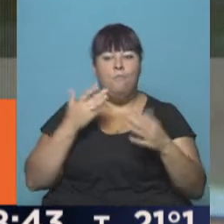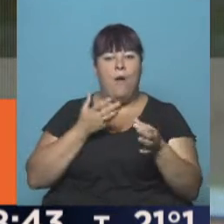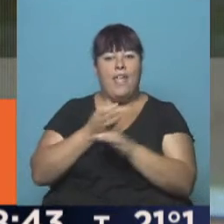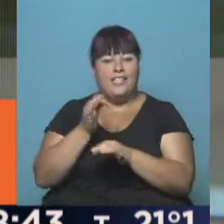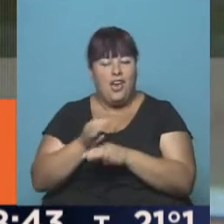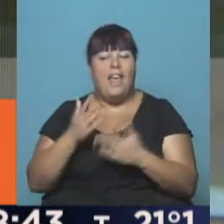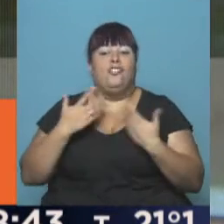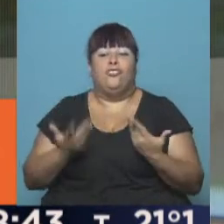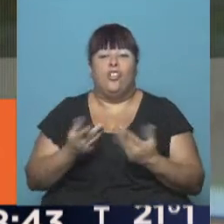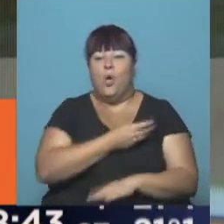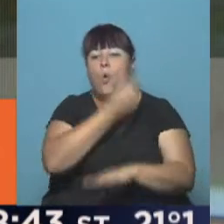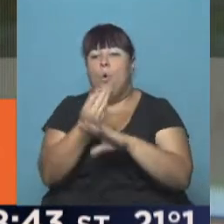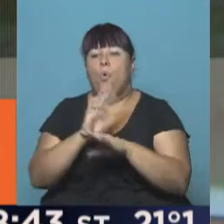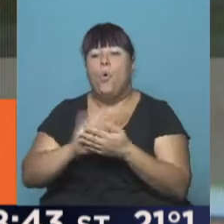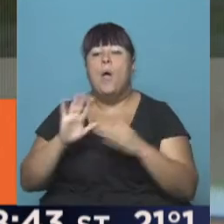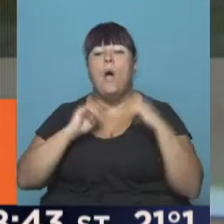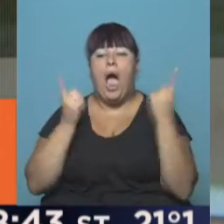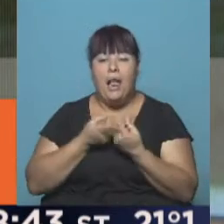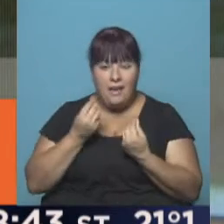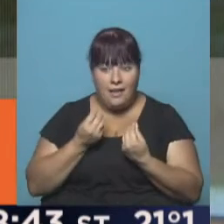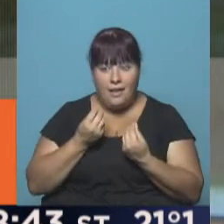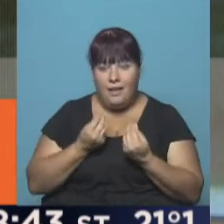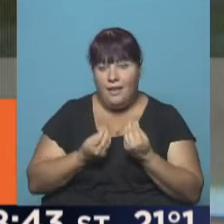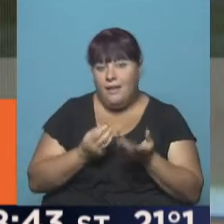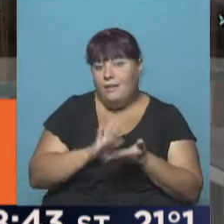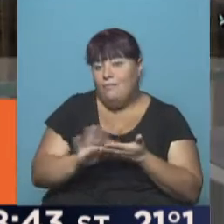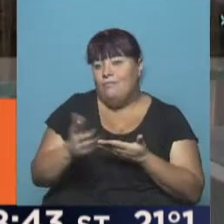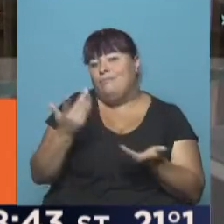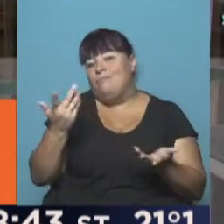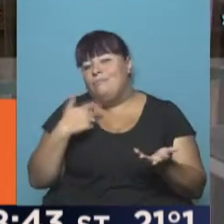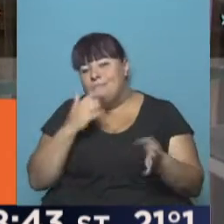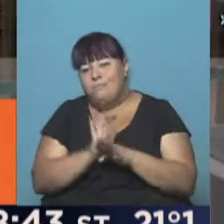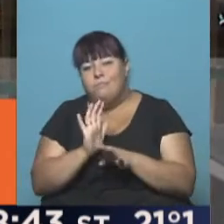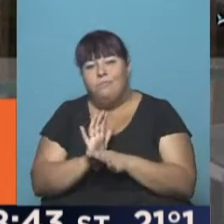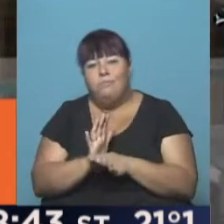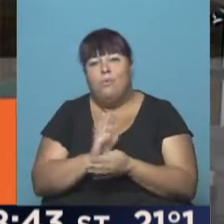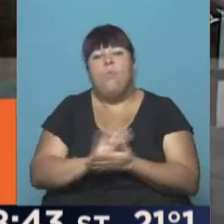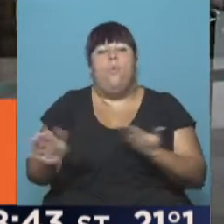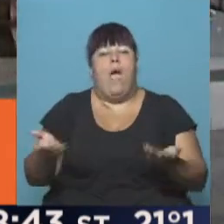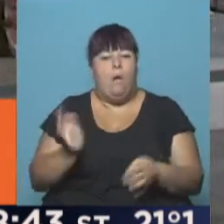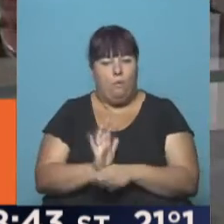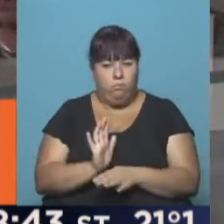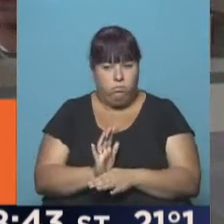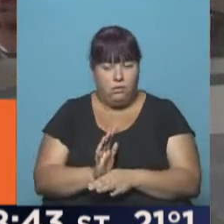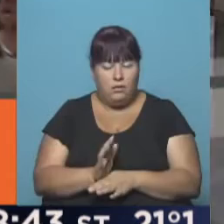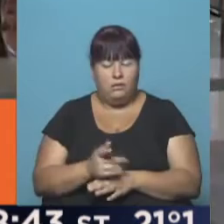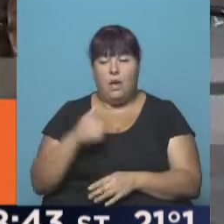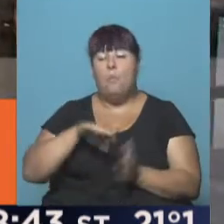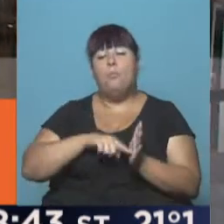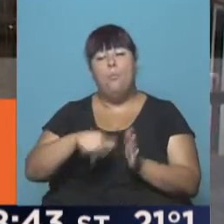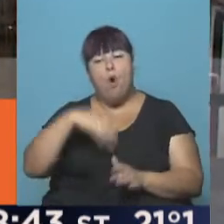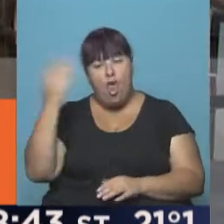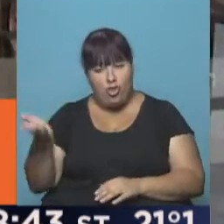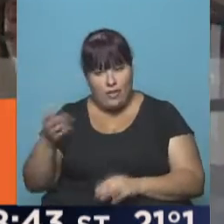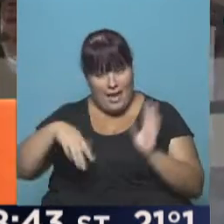entonces quienes entran a las aulas aquellos que son buenos que podemos denominar novatos y en la provincia buenos